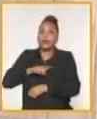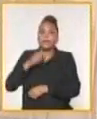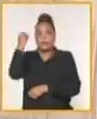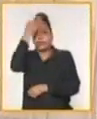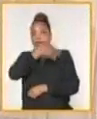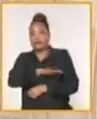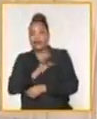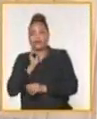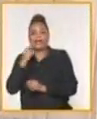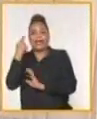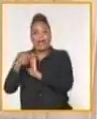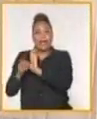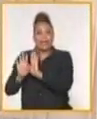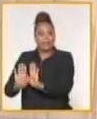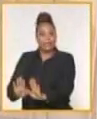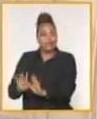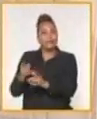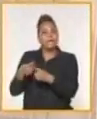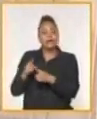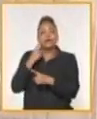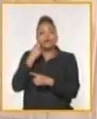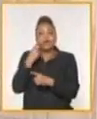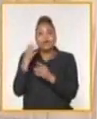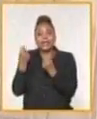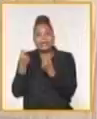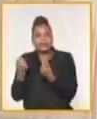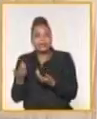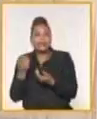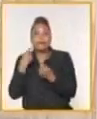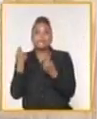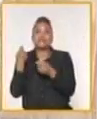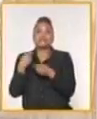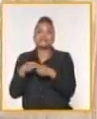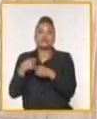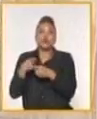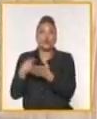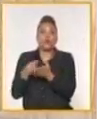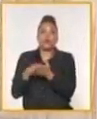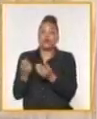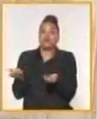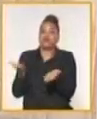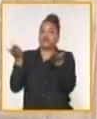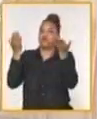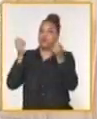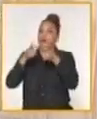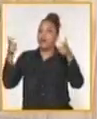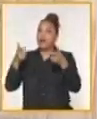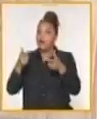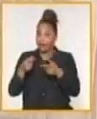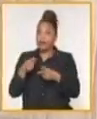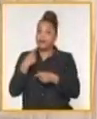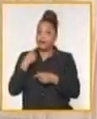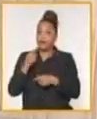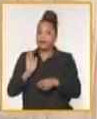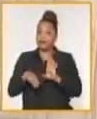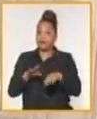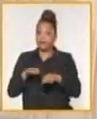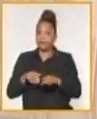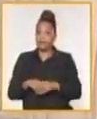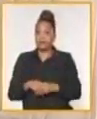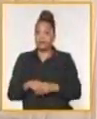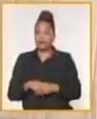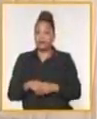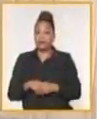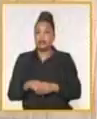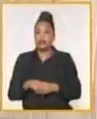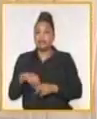ves los capitales que tiene, las inversiones que tiene, son protagónicos. Claro. Entonces, a nadie le conviene la guerra